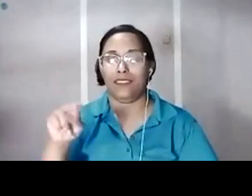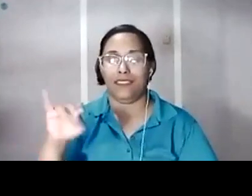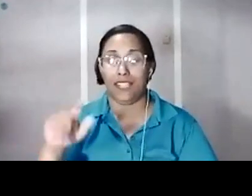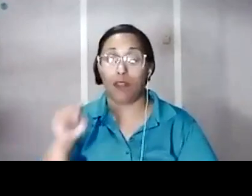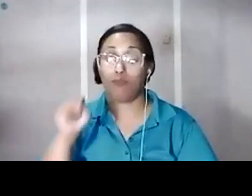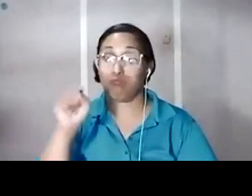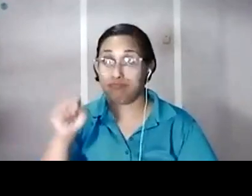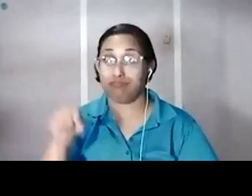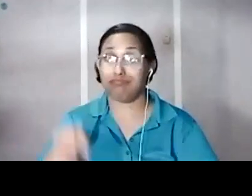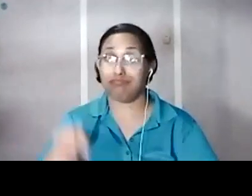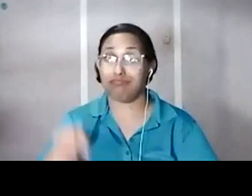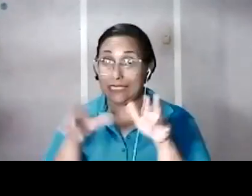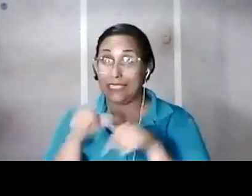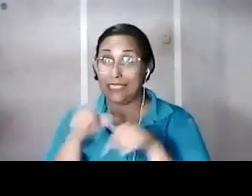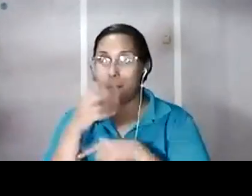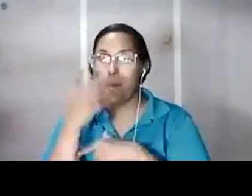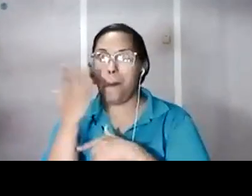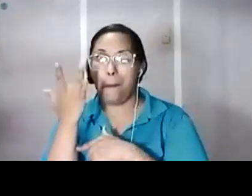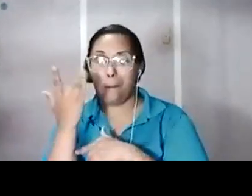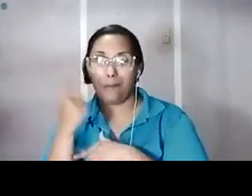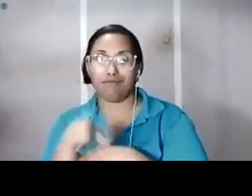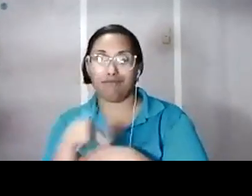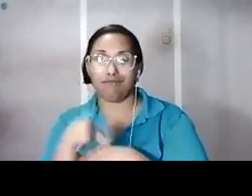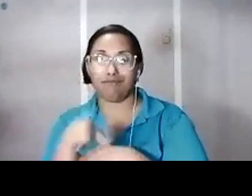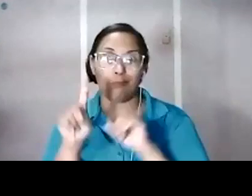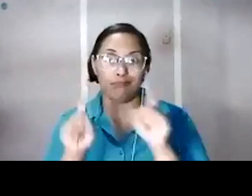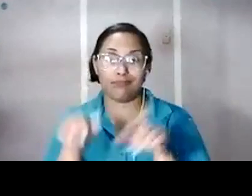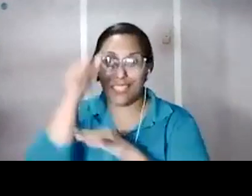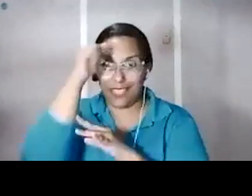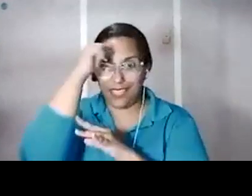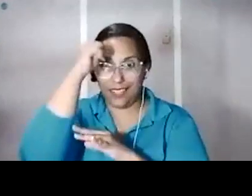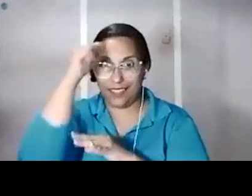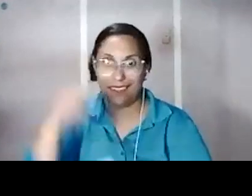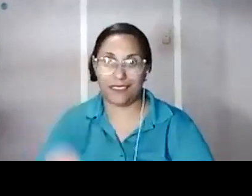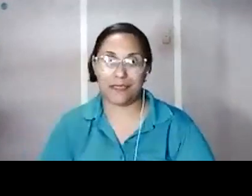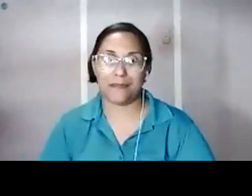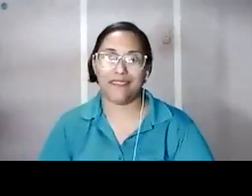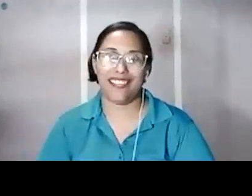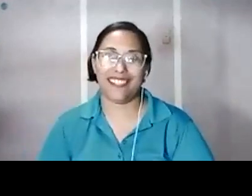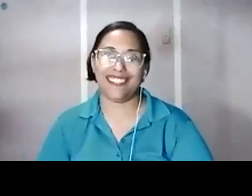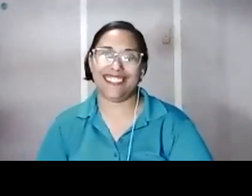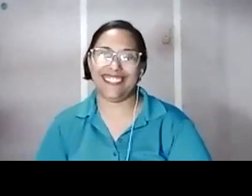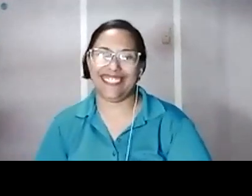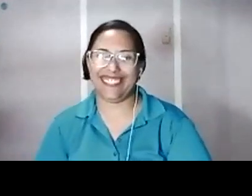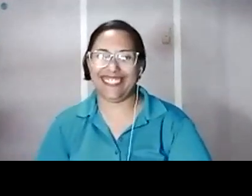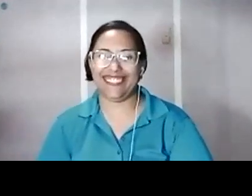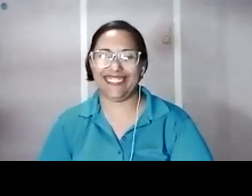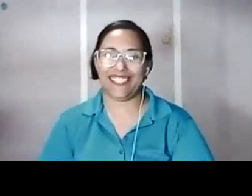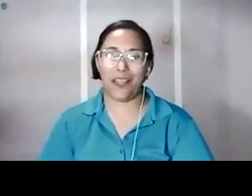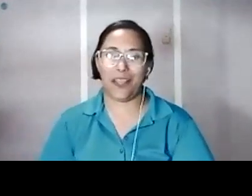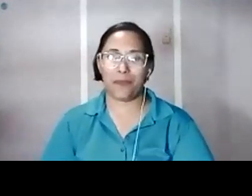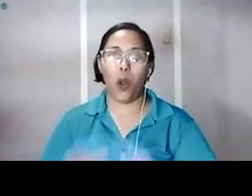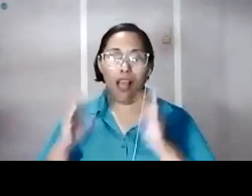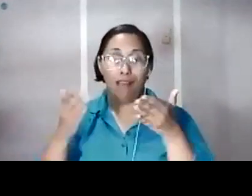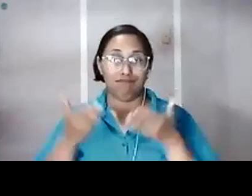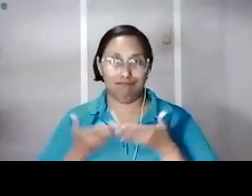y te tiré al medio por estar preguntándome de Arecibo. Muchachos, si yo dejé Arecibo hace Venturia. Lo invitaremos para